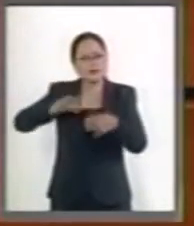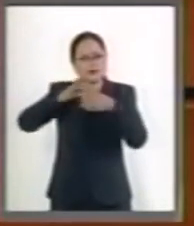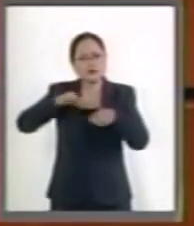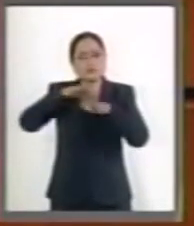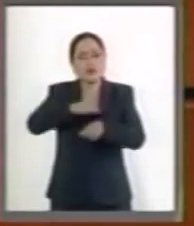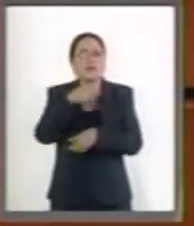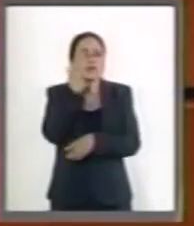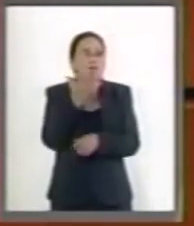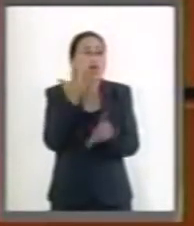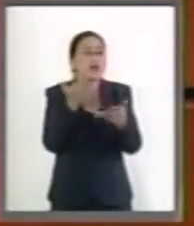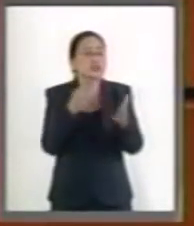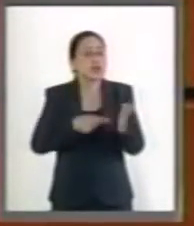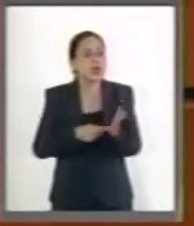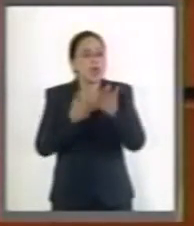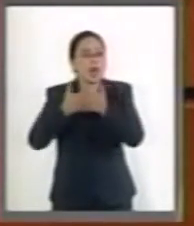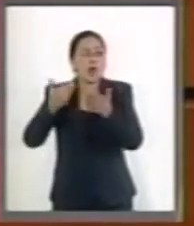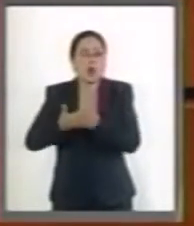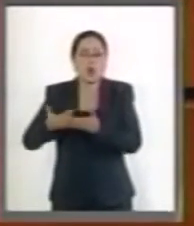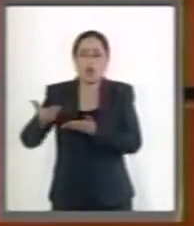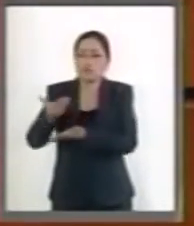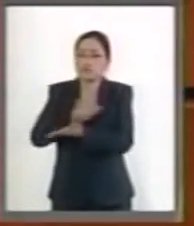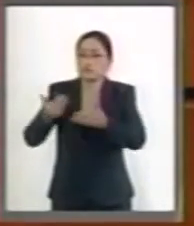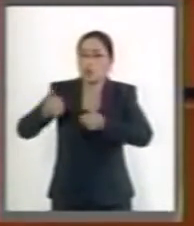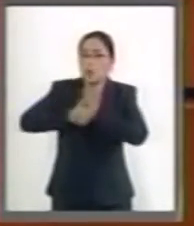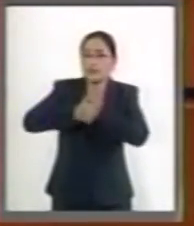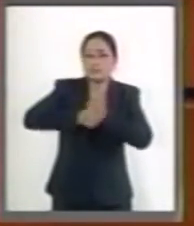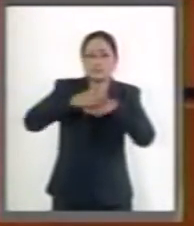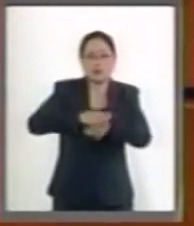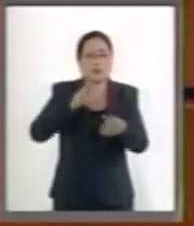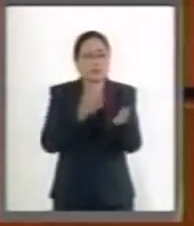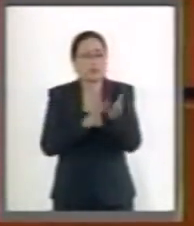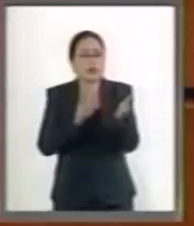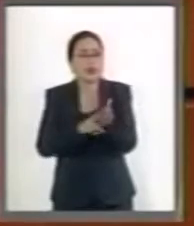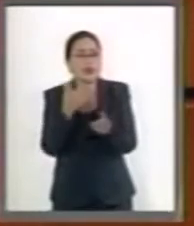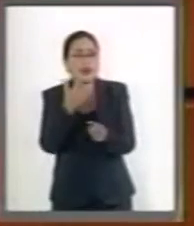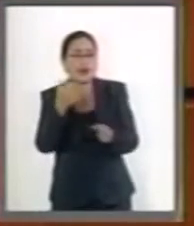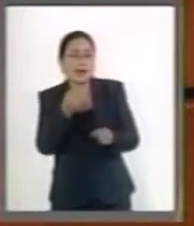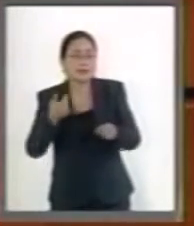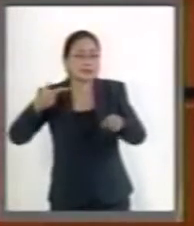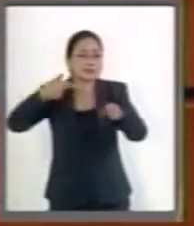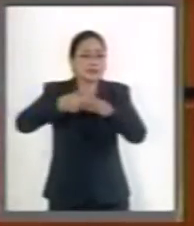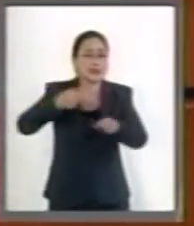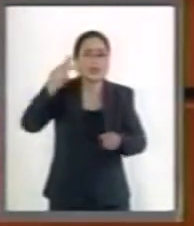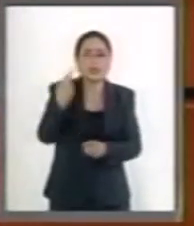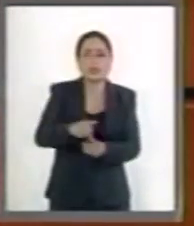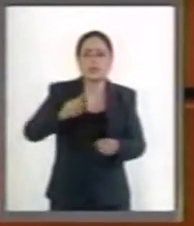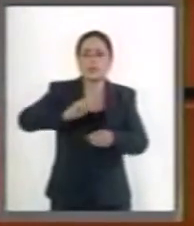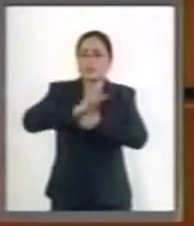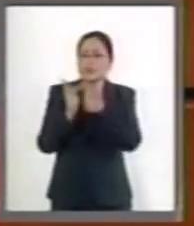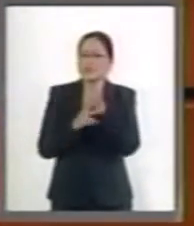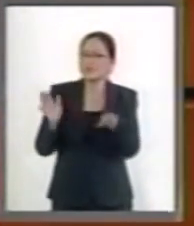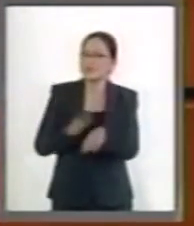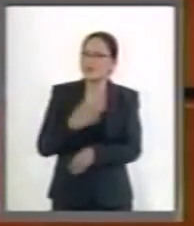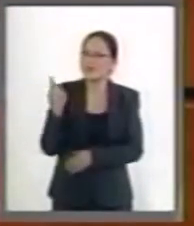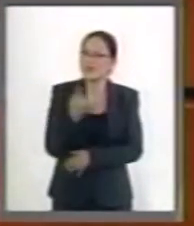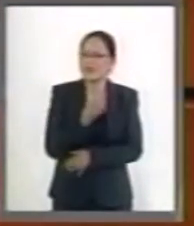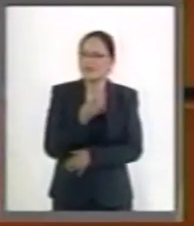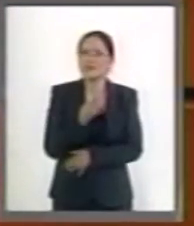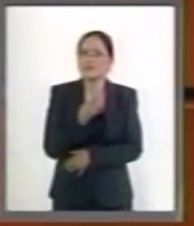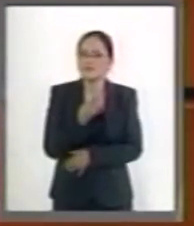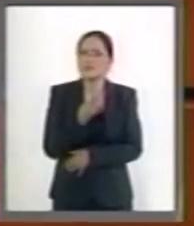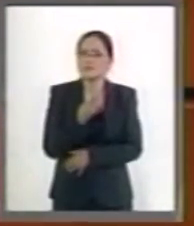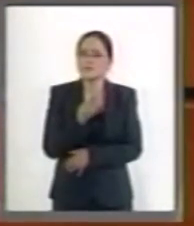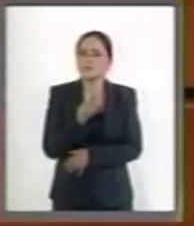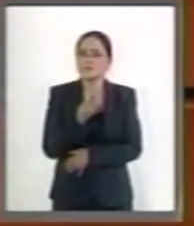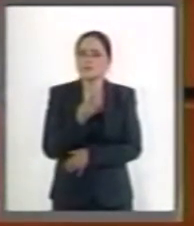un mercado competitivo de las gasolinas en nuestro país? Quiero decir que